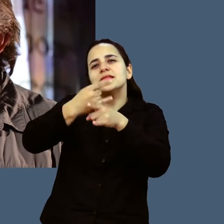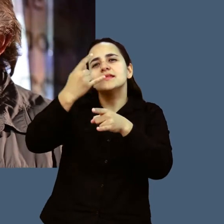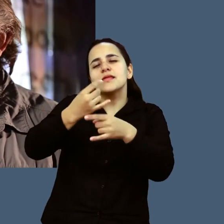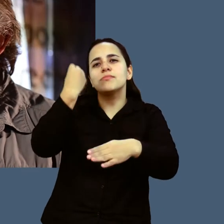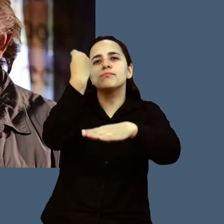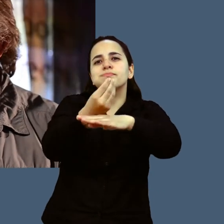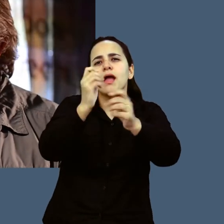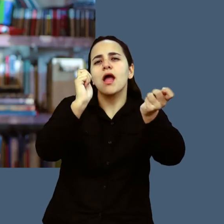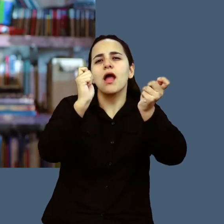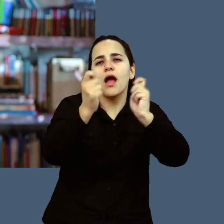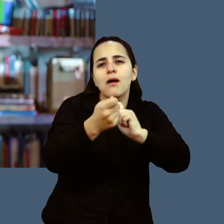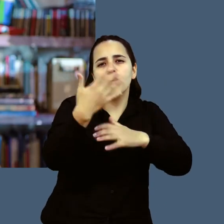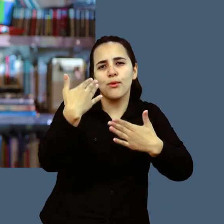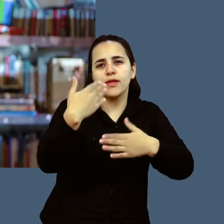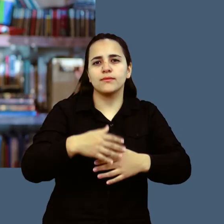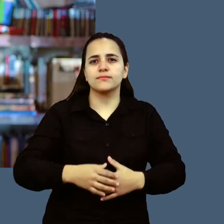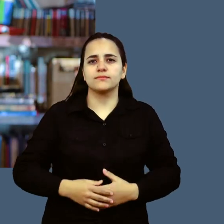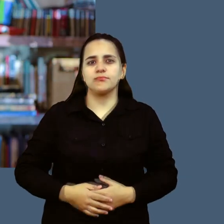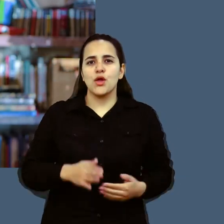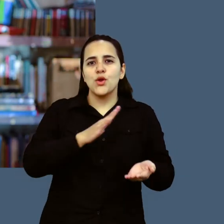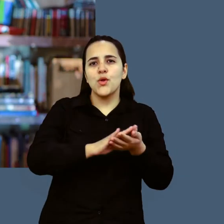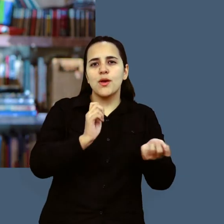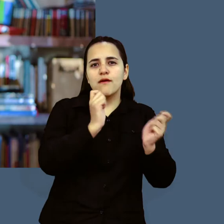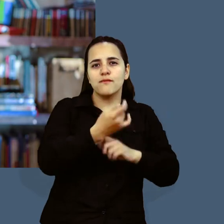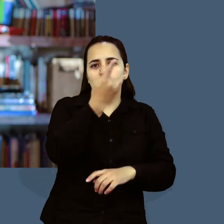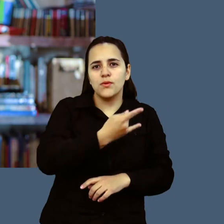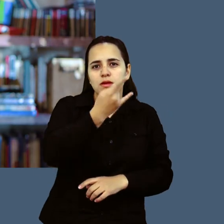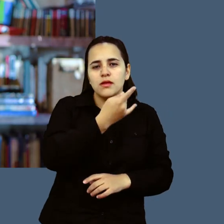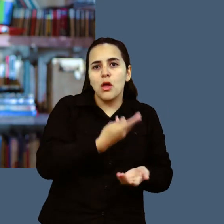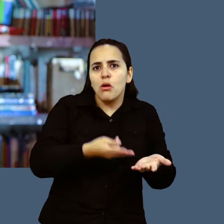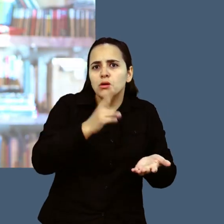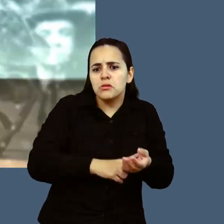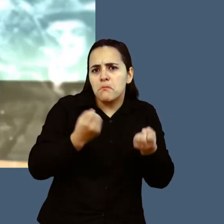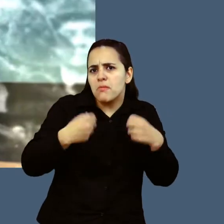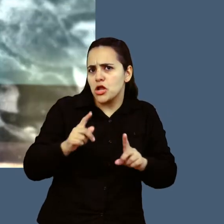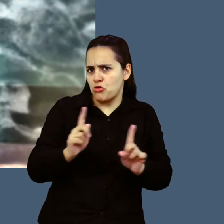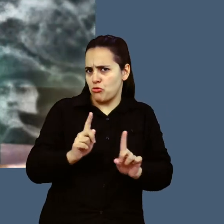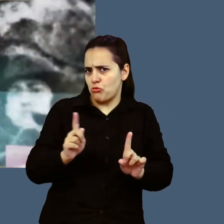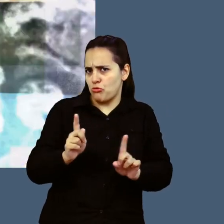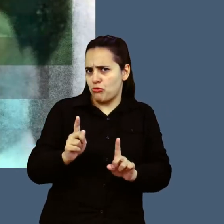elemento de cambio. Entonces, una nueva reforma universitaria no vendría mal.